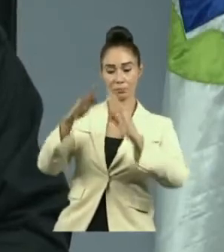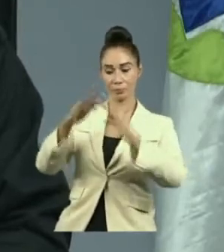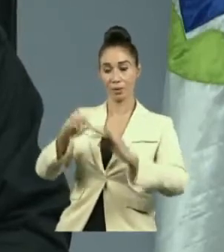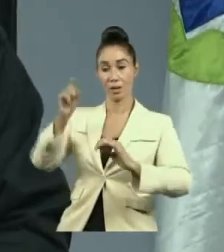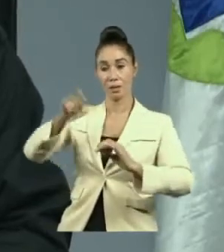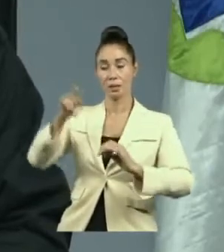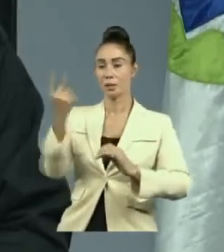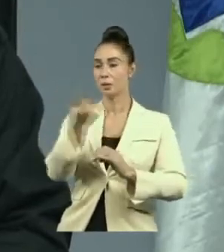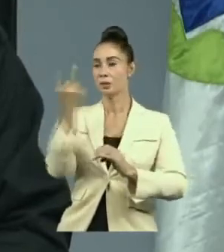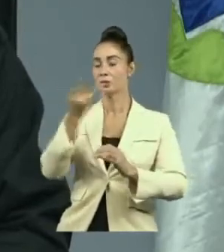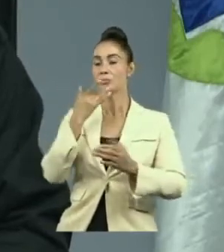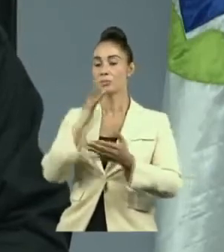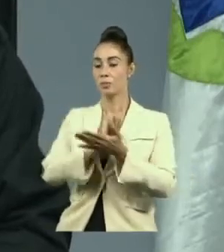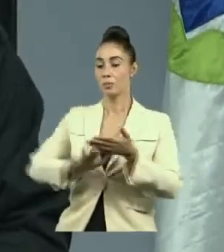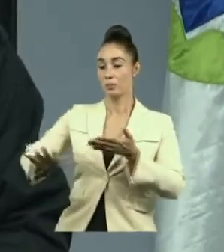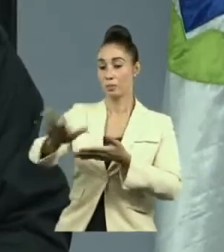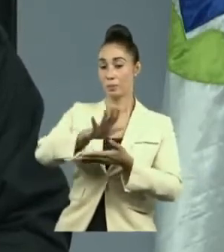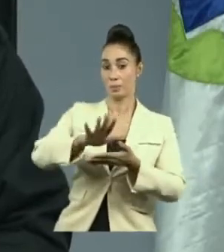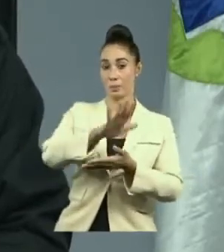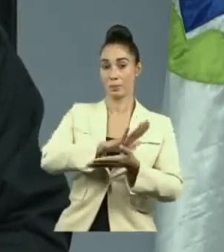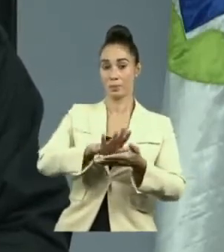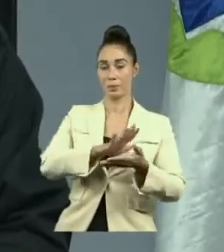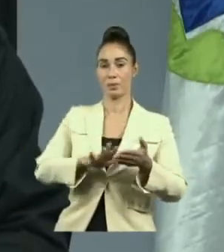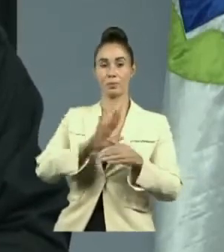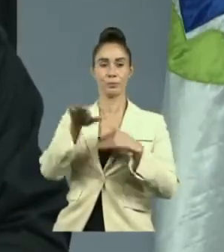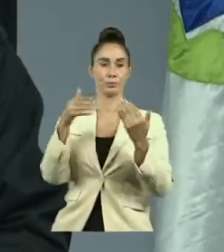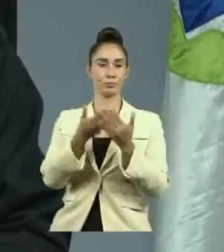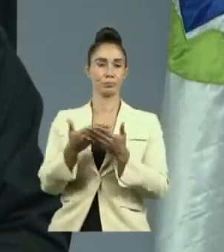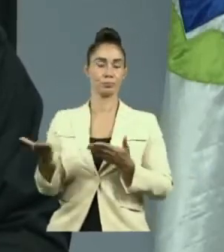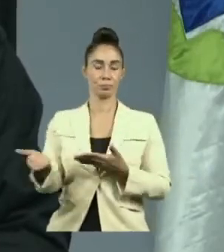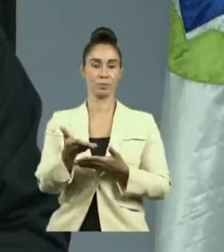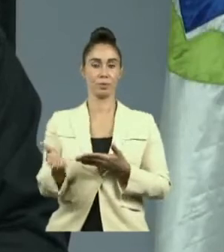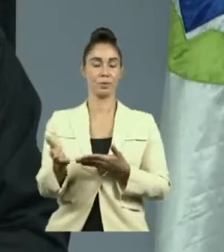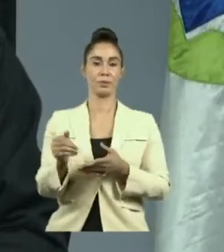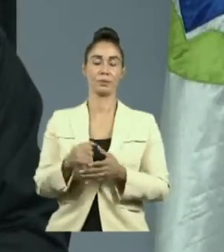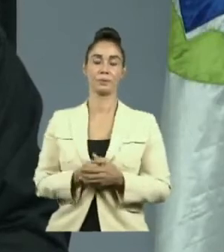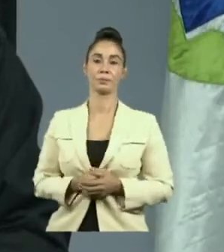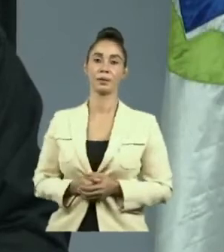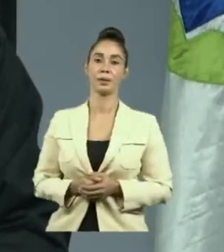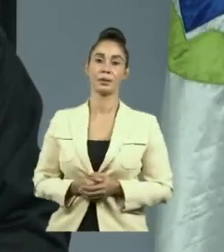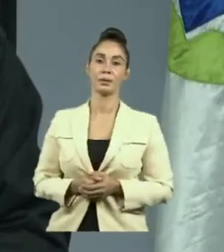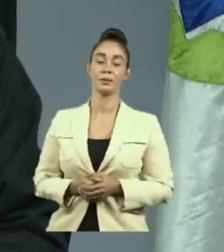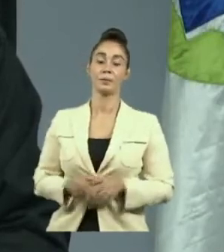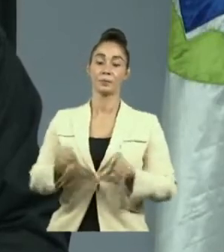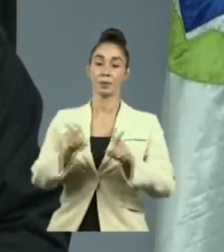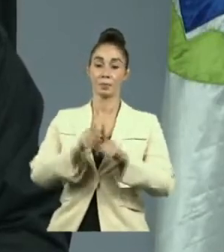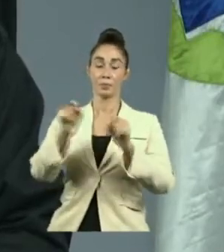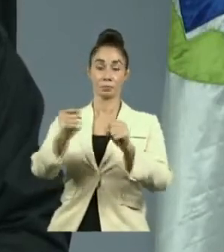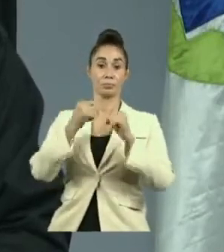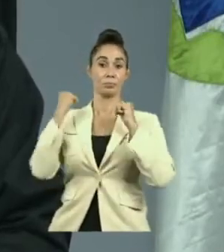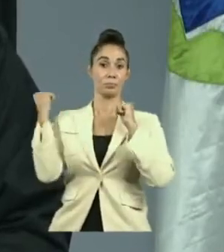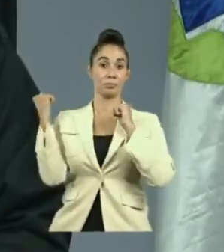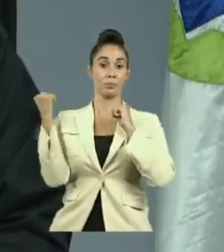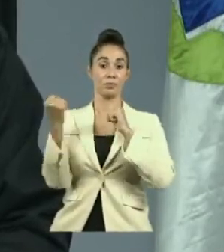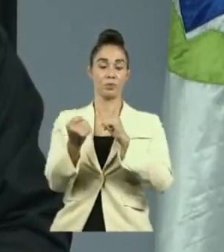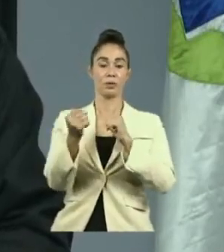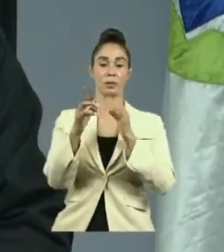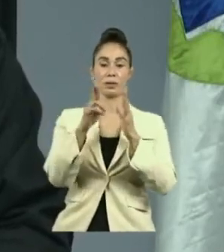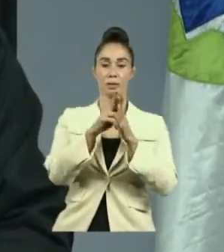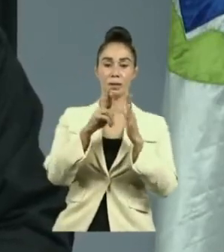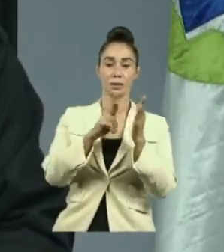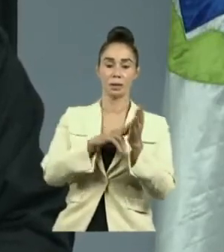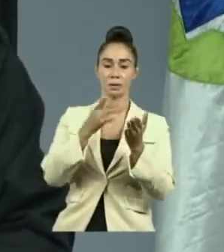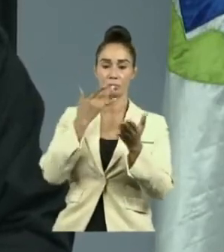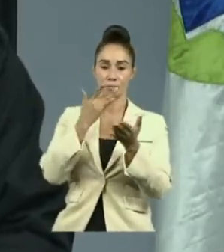hayan sido visitadas por personas positivas igualmente extremar las medidas de higiene